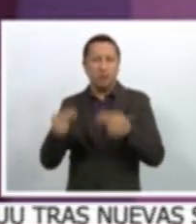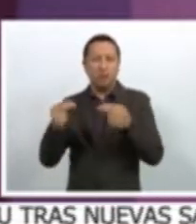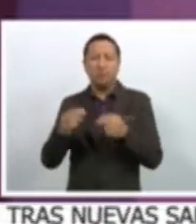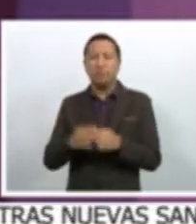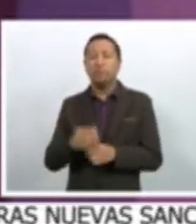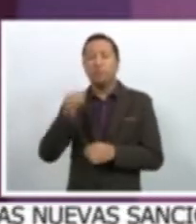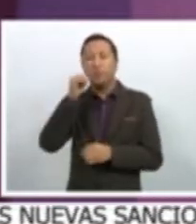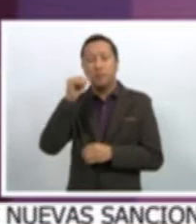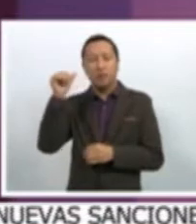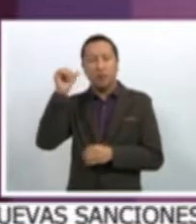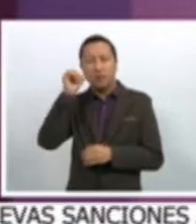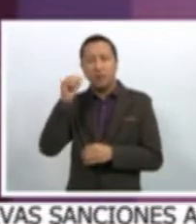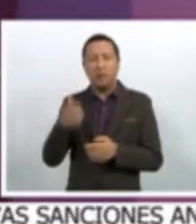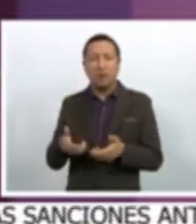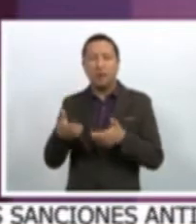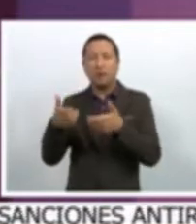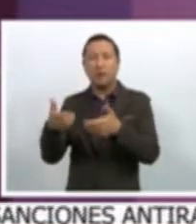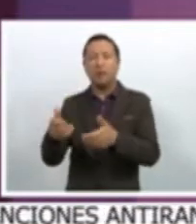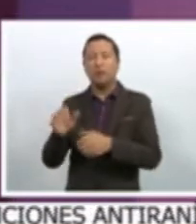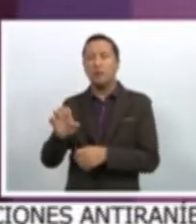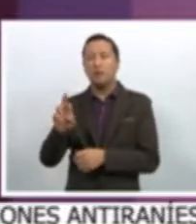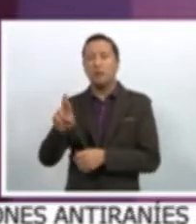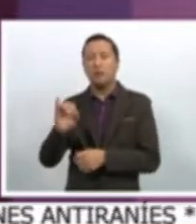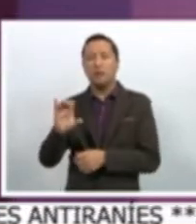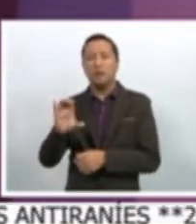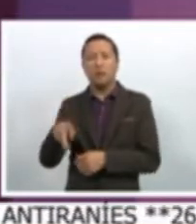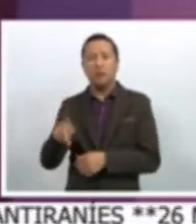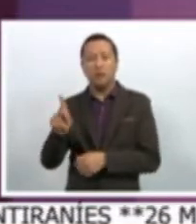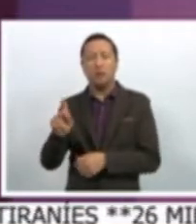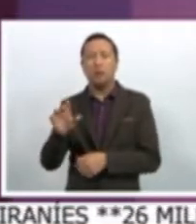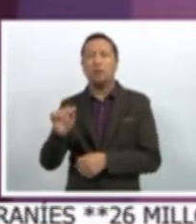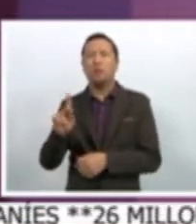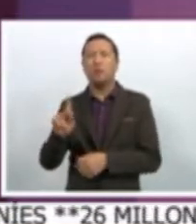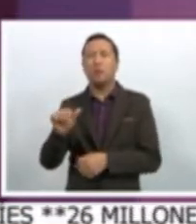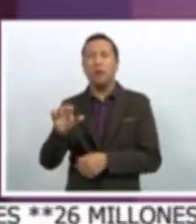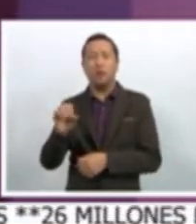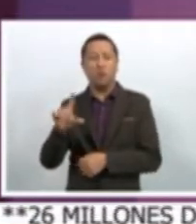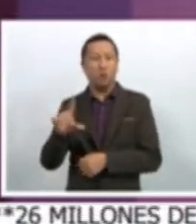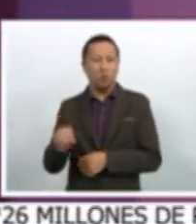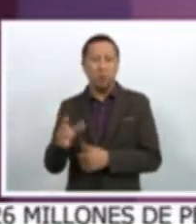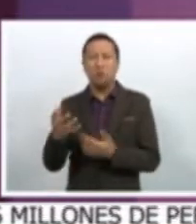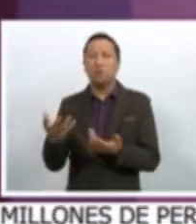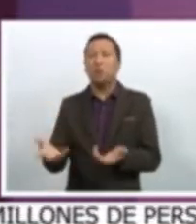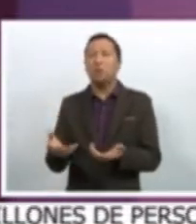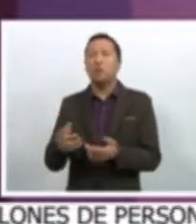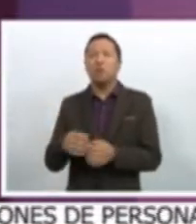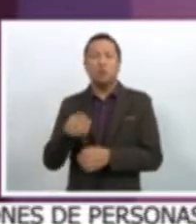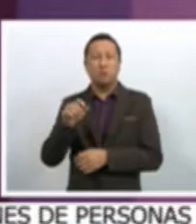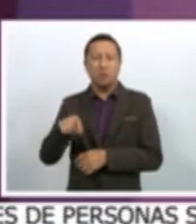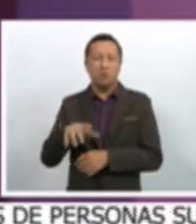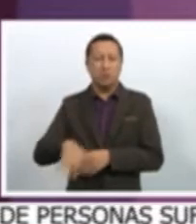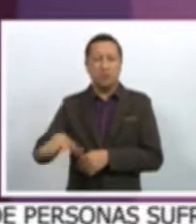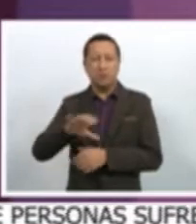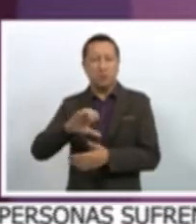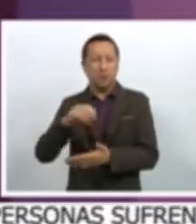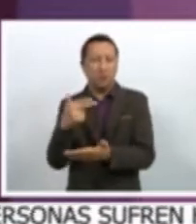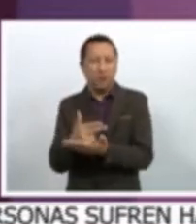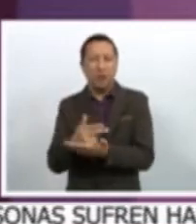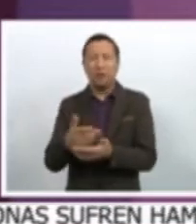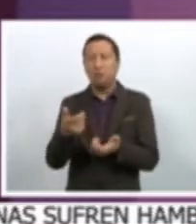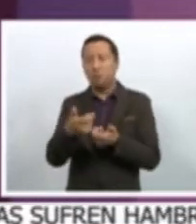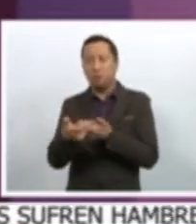estuvimos en la calle, en la avenida Eric Paolo Martínez, aquí en la ciudad de Chetumal, apoyando a estos pequeños locales con la desinfección